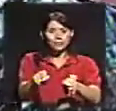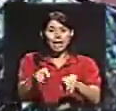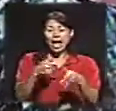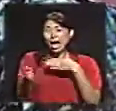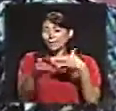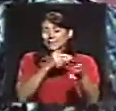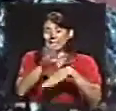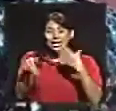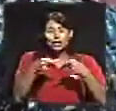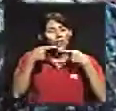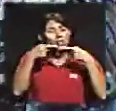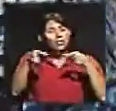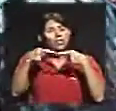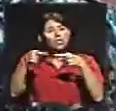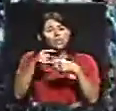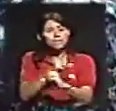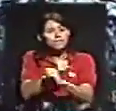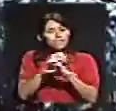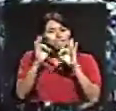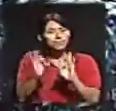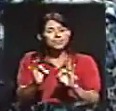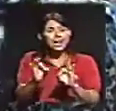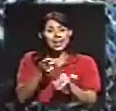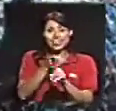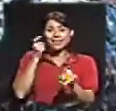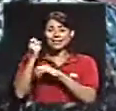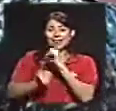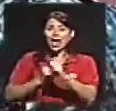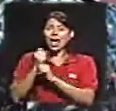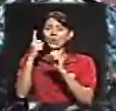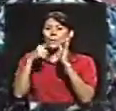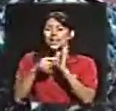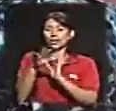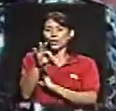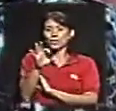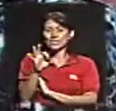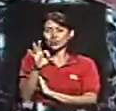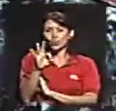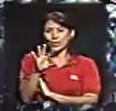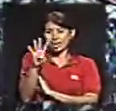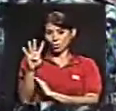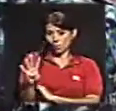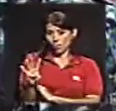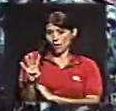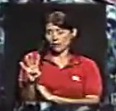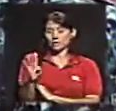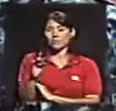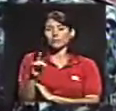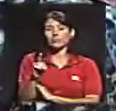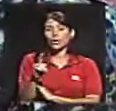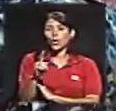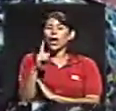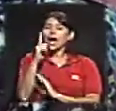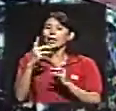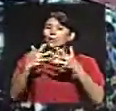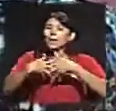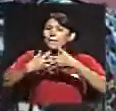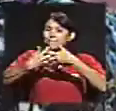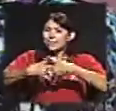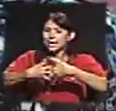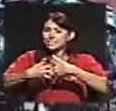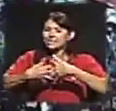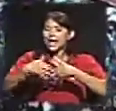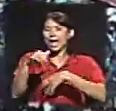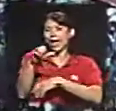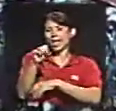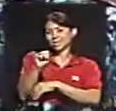todas esas declaratorias, tenemos desde 1994 una empresa, una sociedad